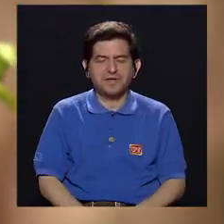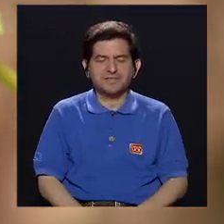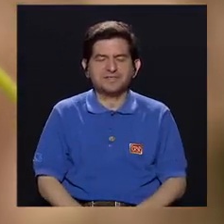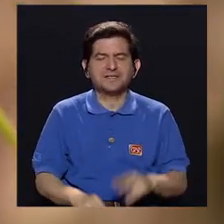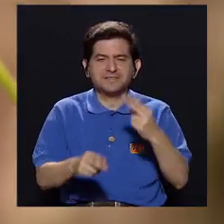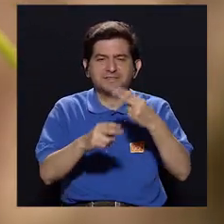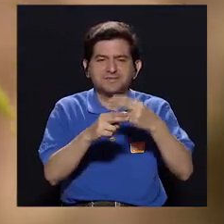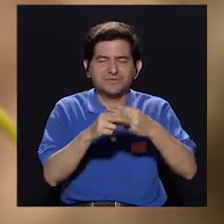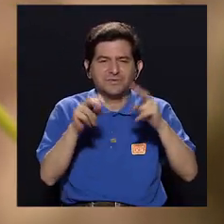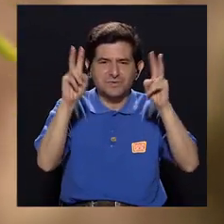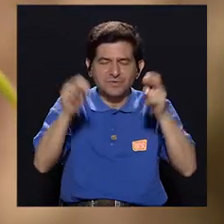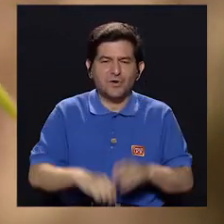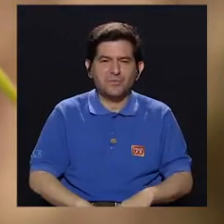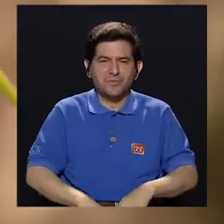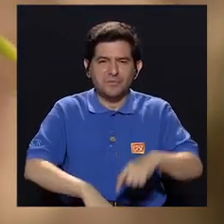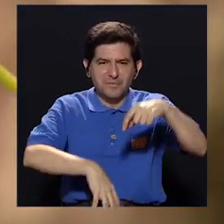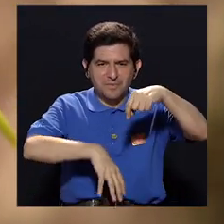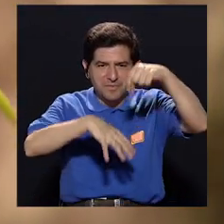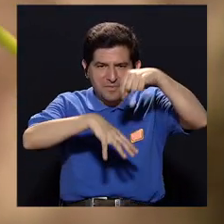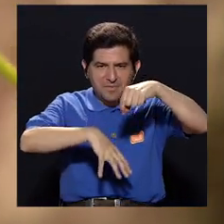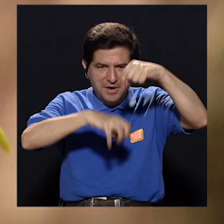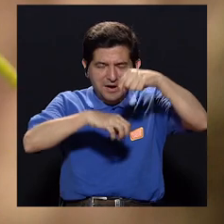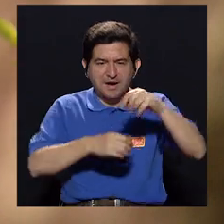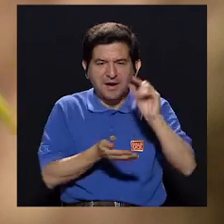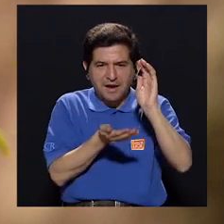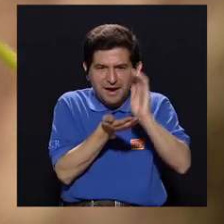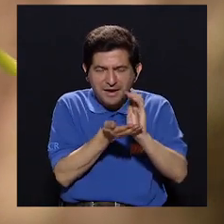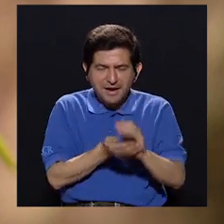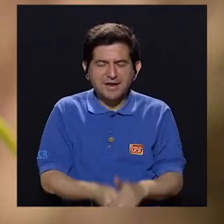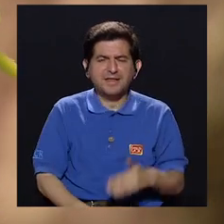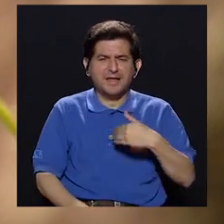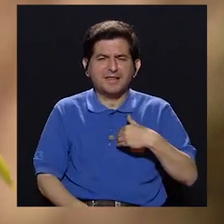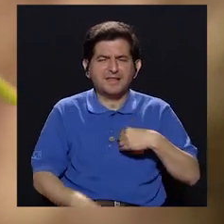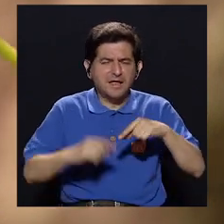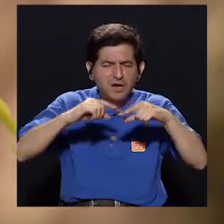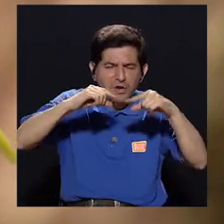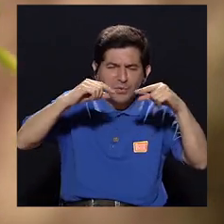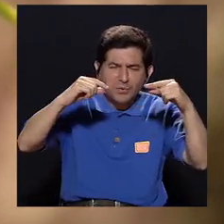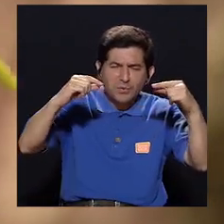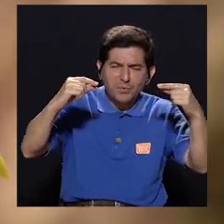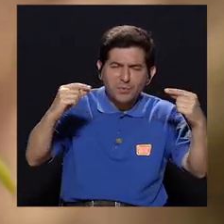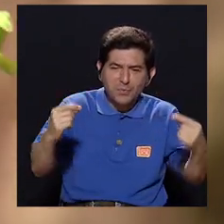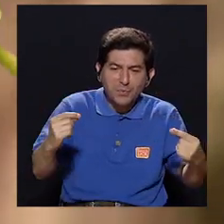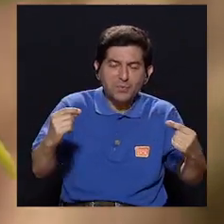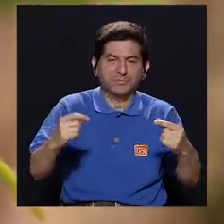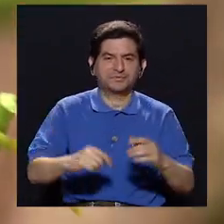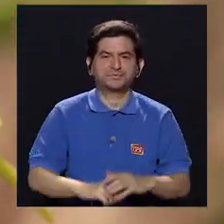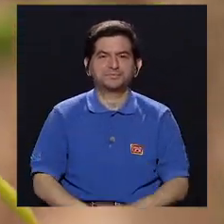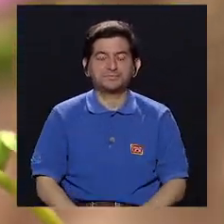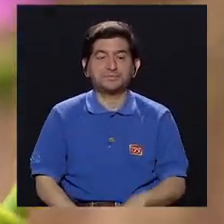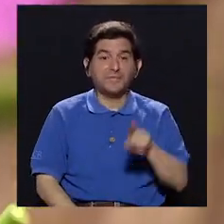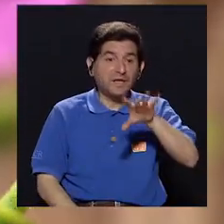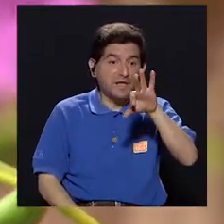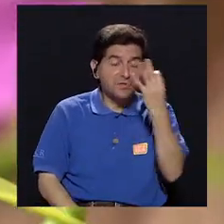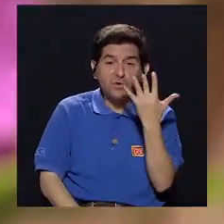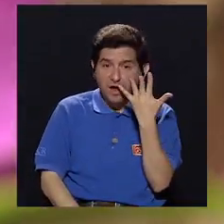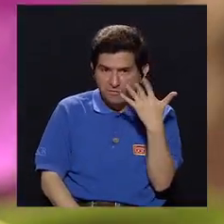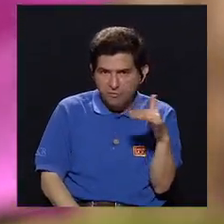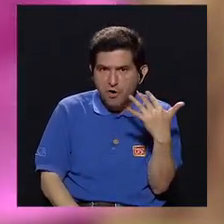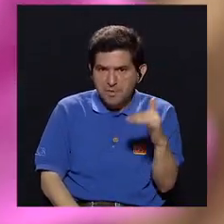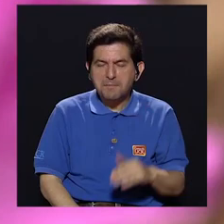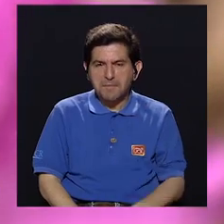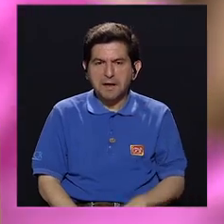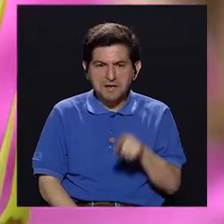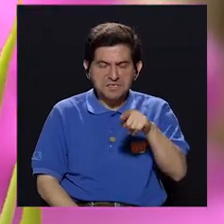veces como arañita eh Son unas orquídeas que tienen unos segmentos muy largos y de verdad de alguna